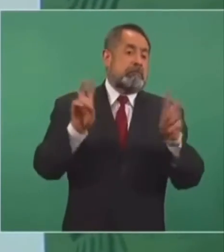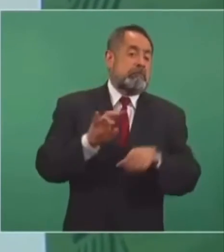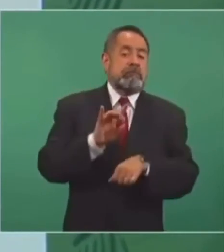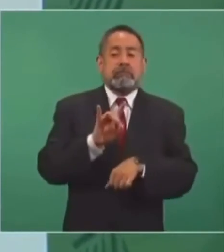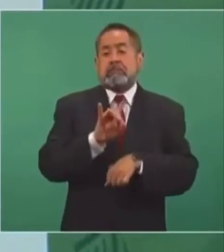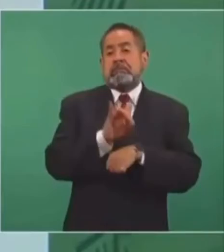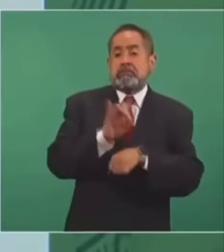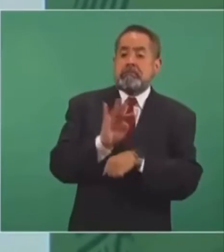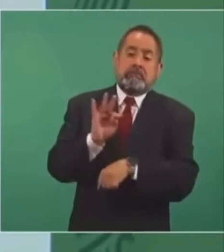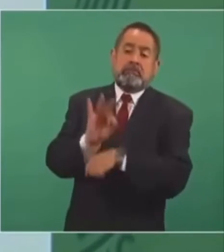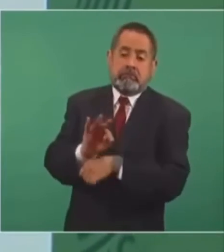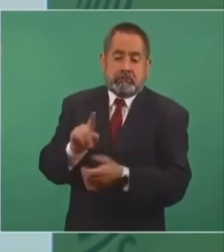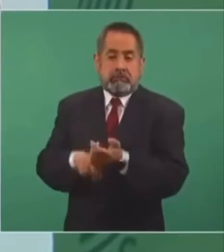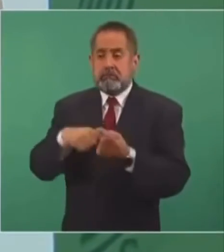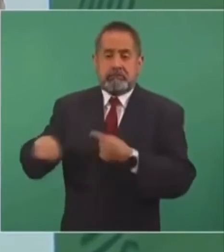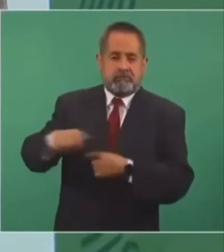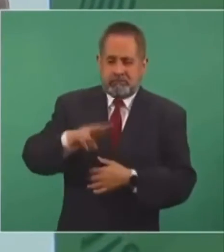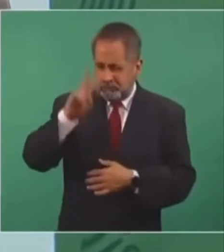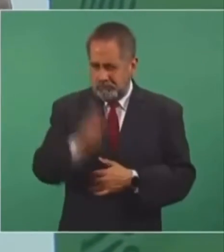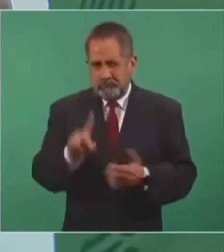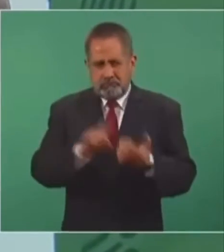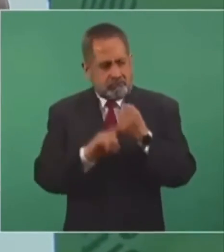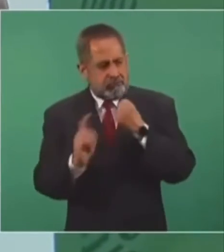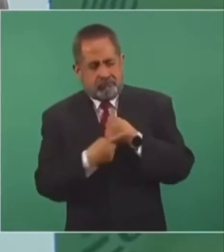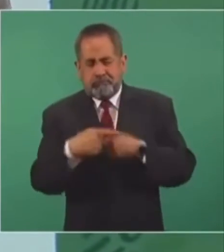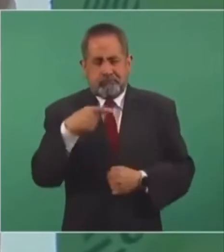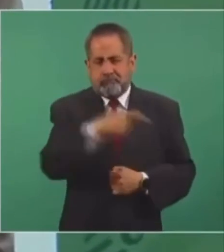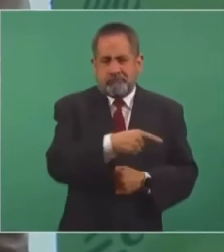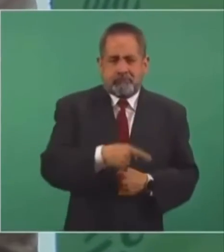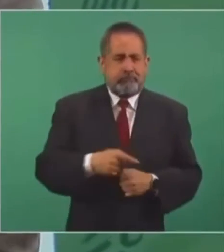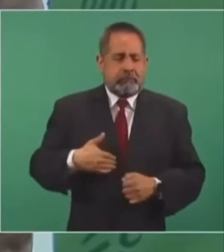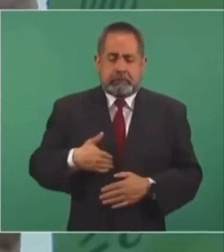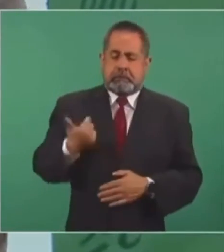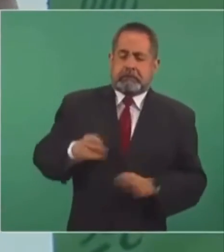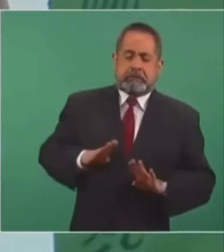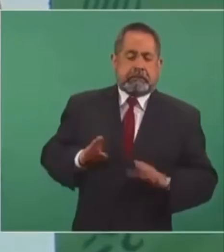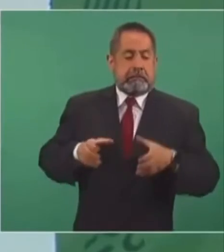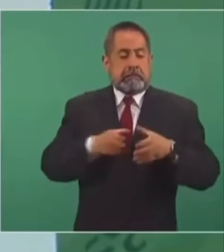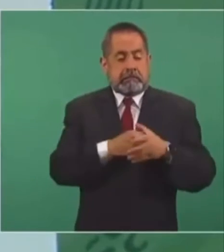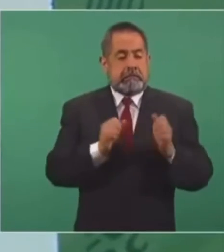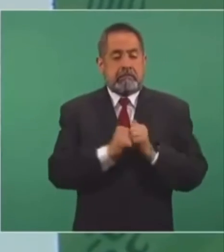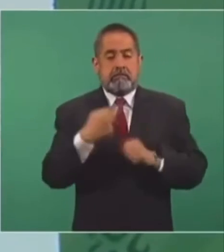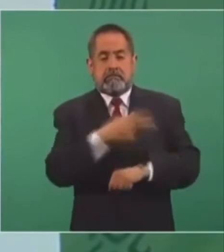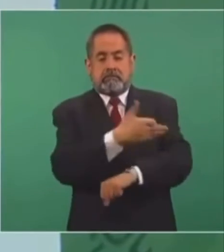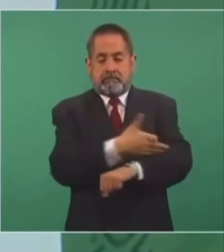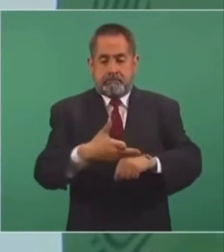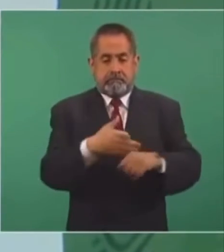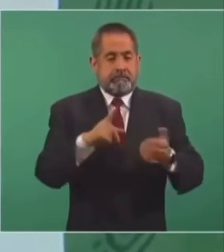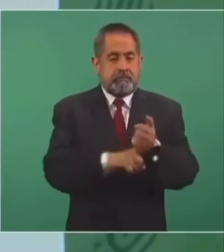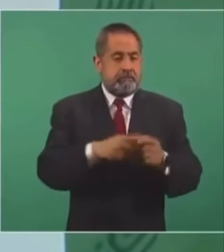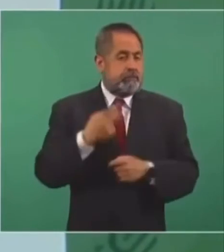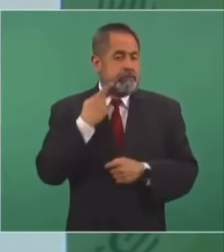de corruptos sin ninguna prueba o investigación previa en esta ocasión es la investigación en contra del juez gómez